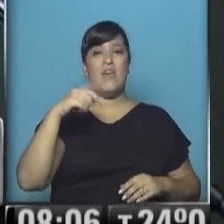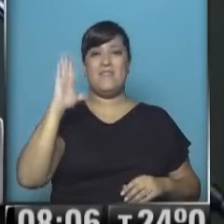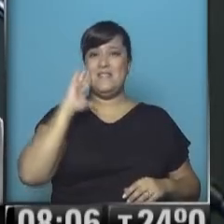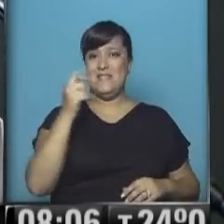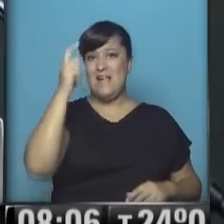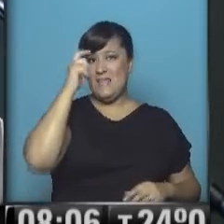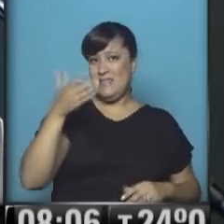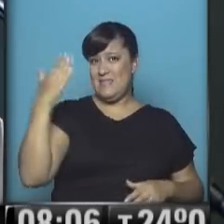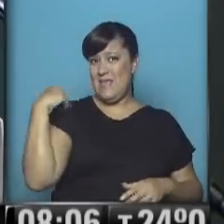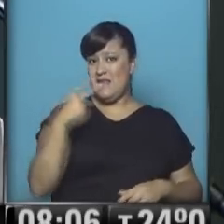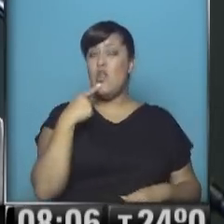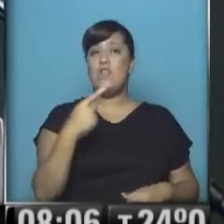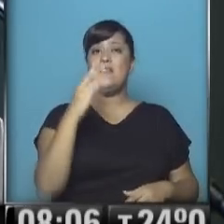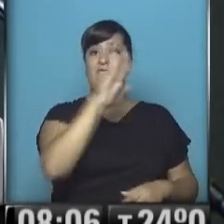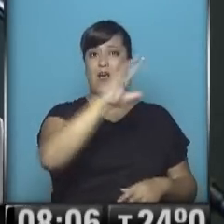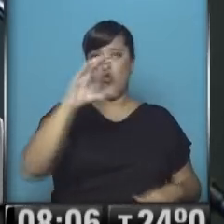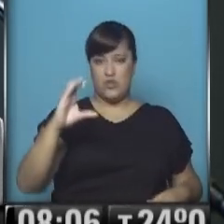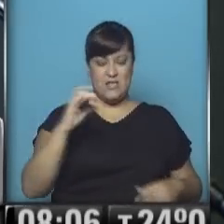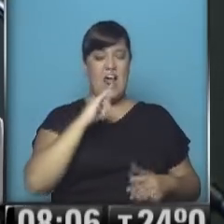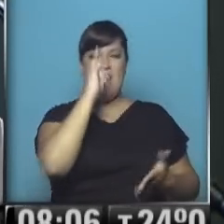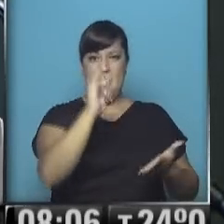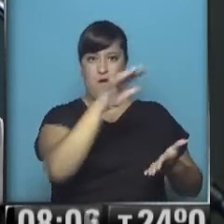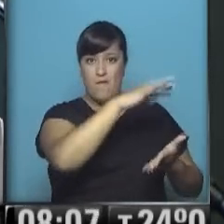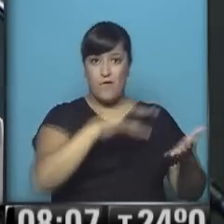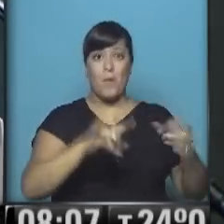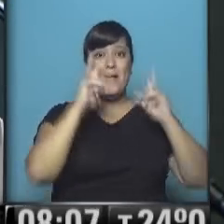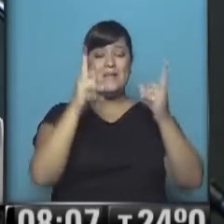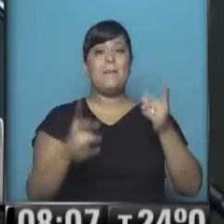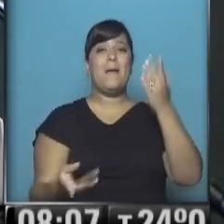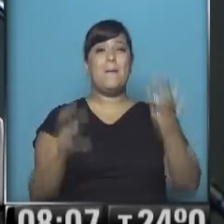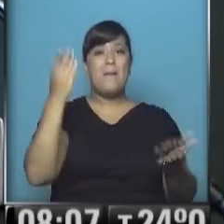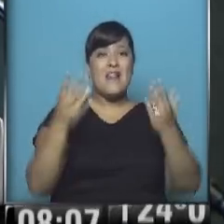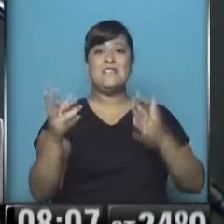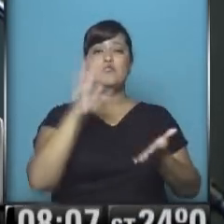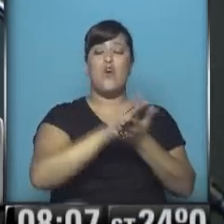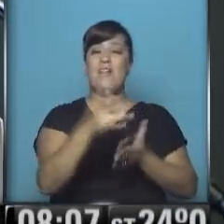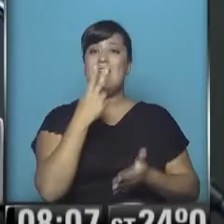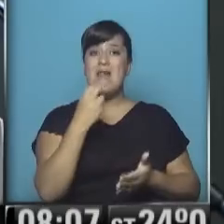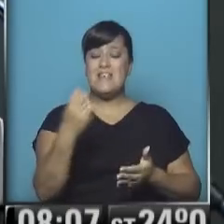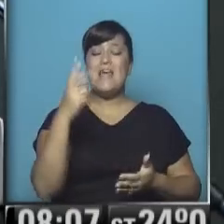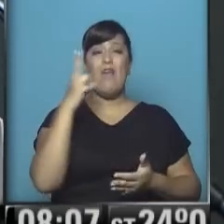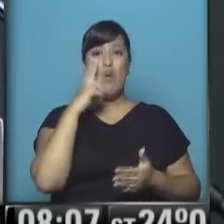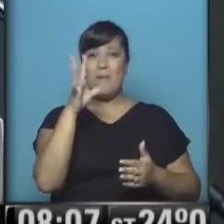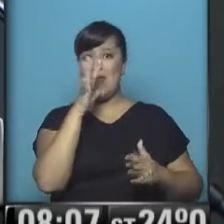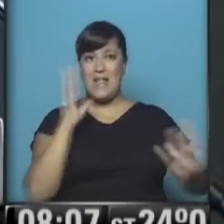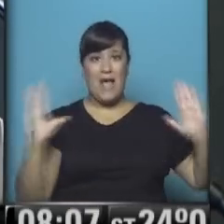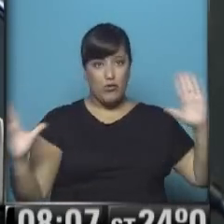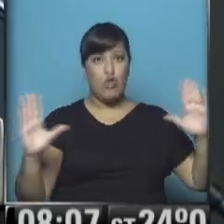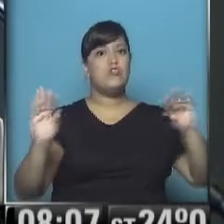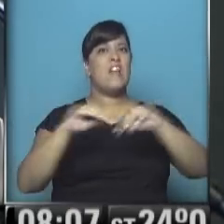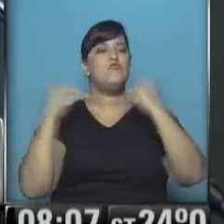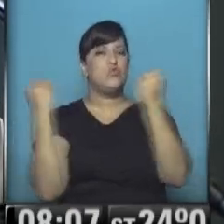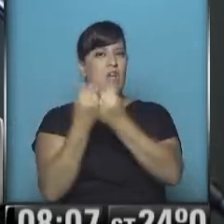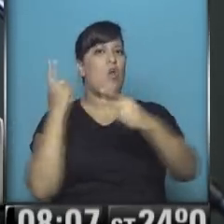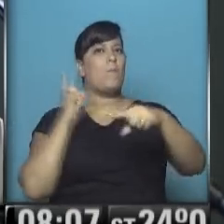según información del Banco Central. Y el balance energético en el año 2014 presentó un panorama positivo